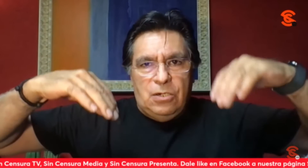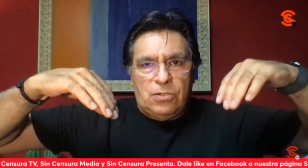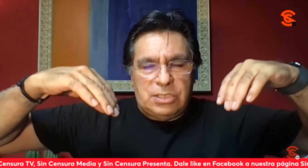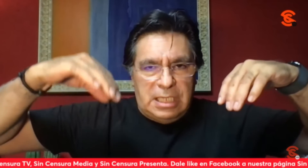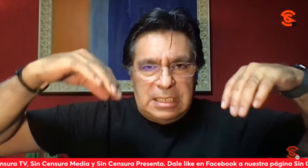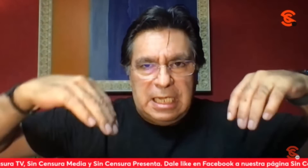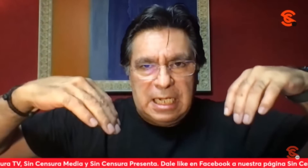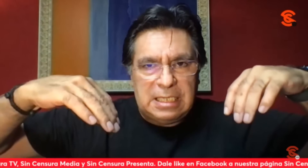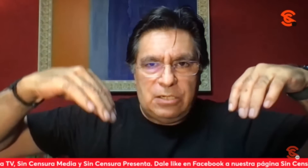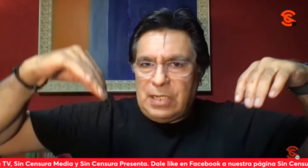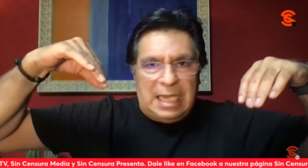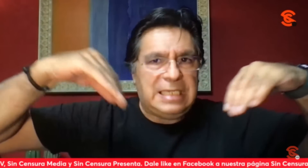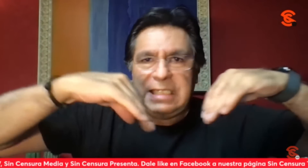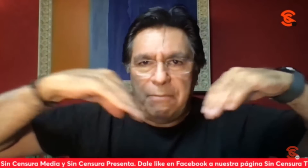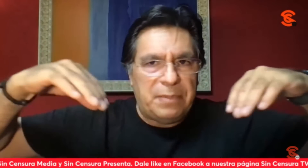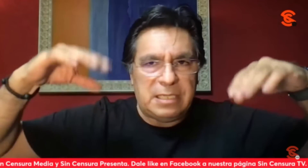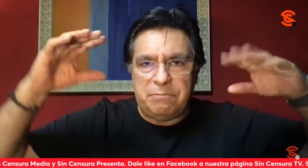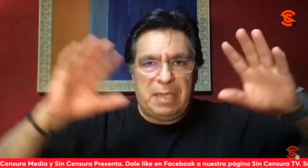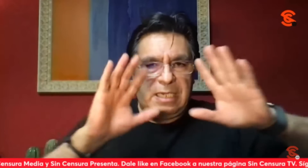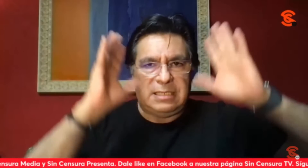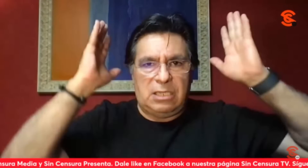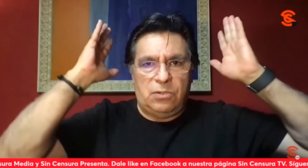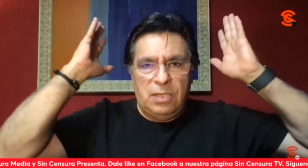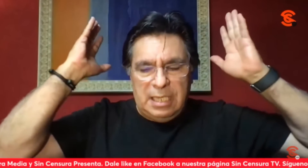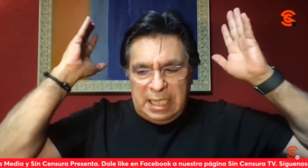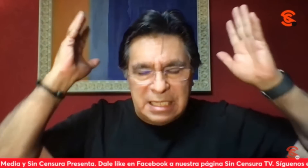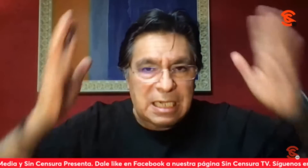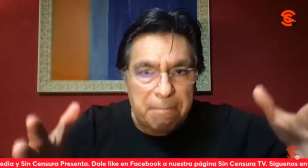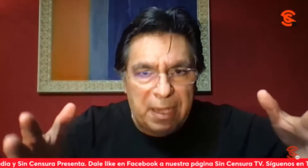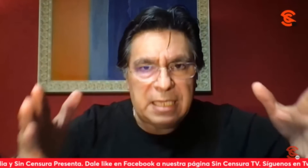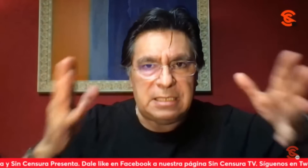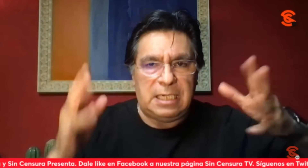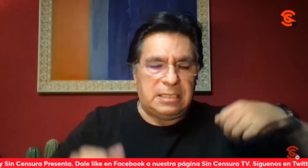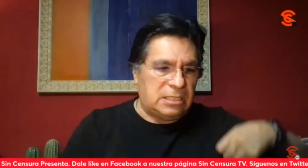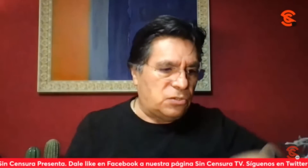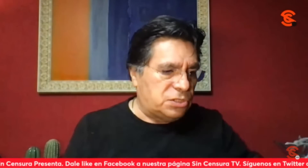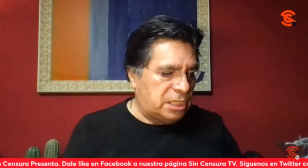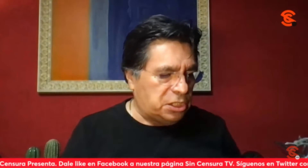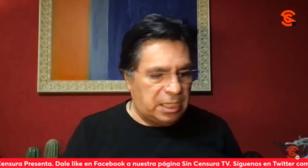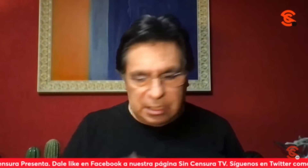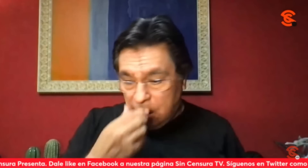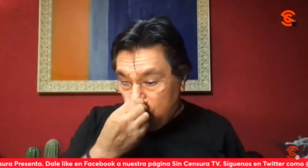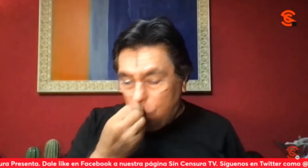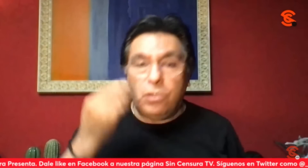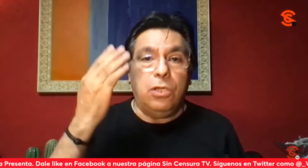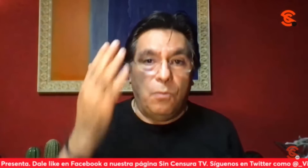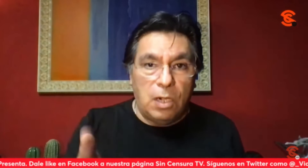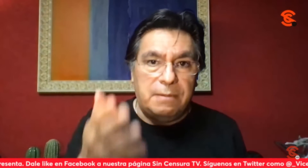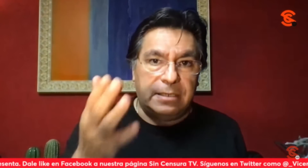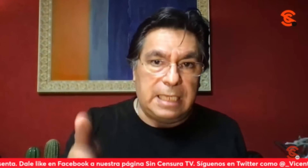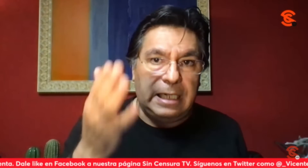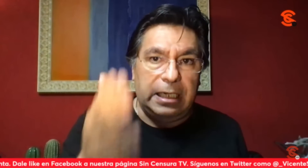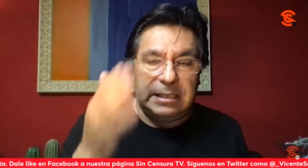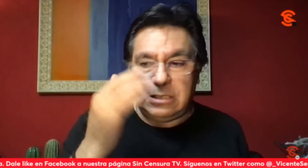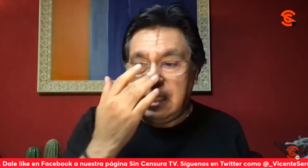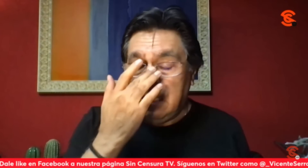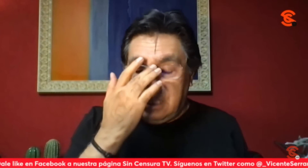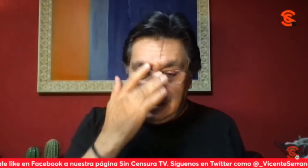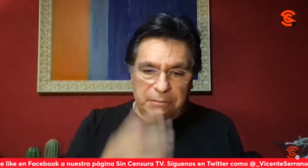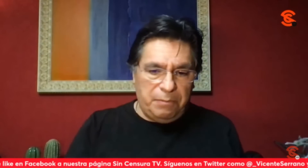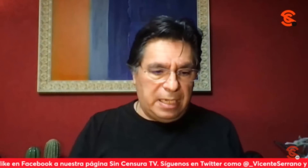y los de izquierda, ¿no? Que siempre España ha estado entrampada en estas dos trincheras. Hoy vuelve a estar